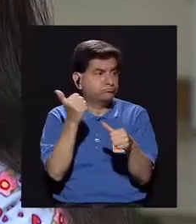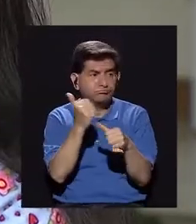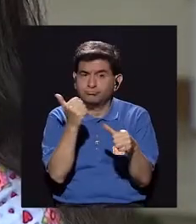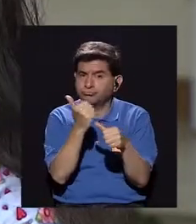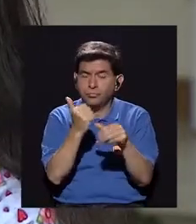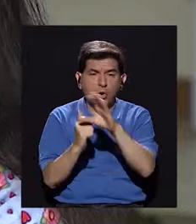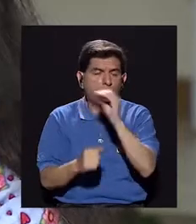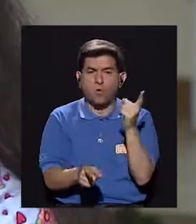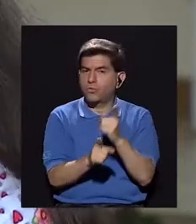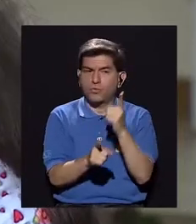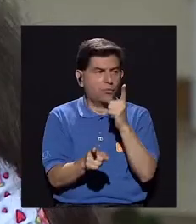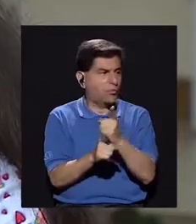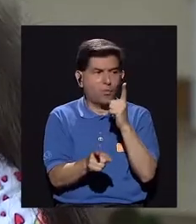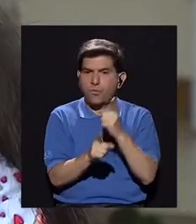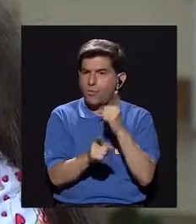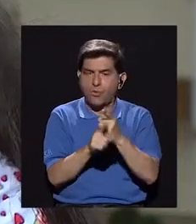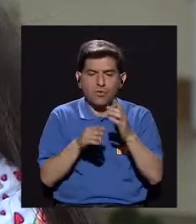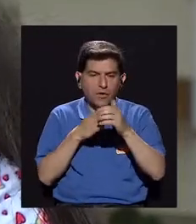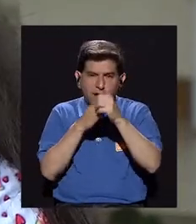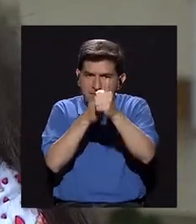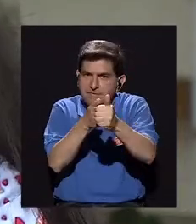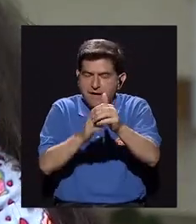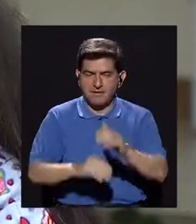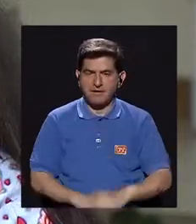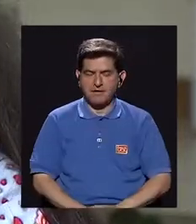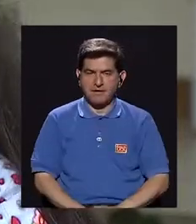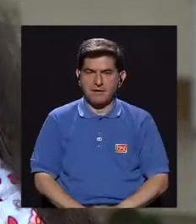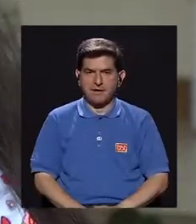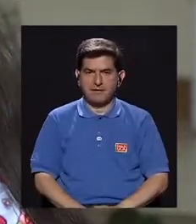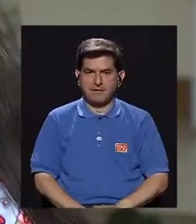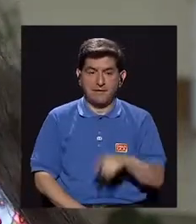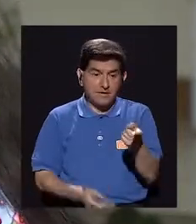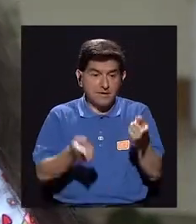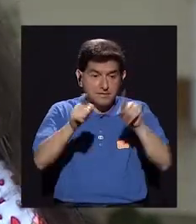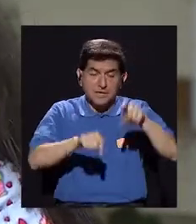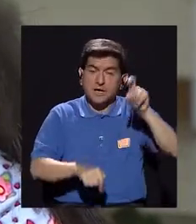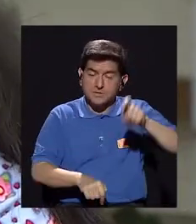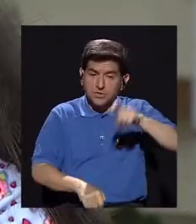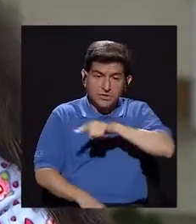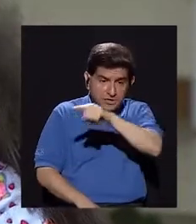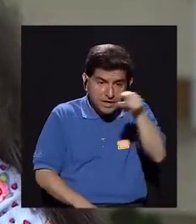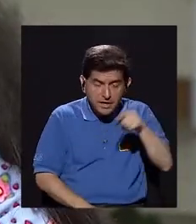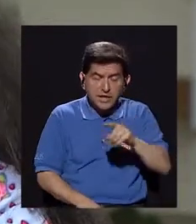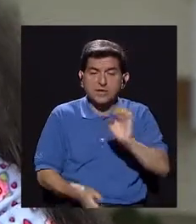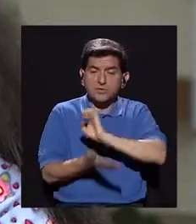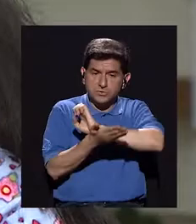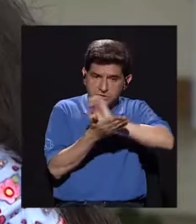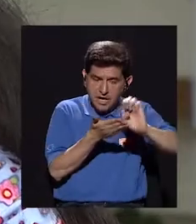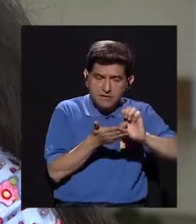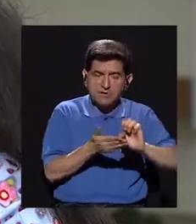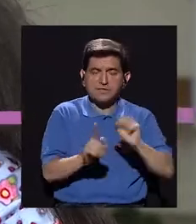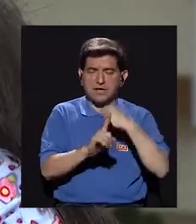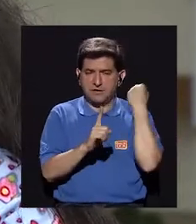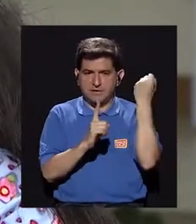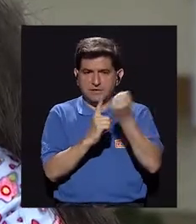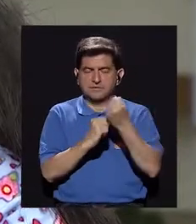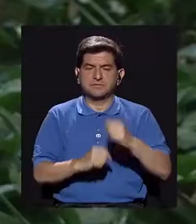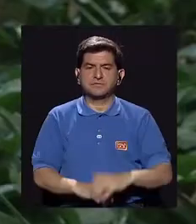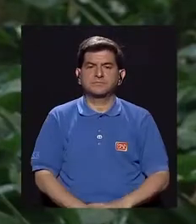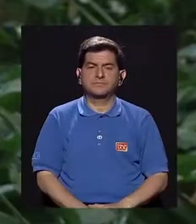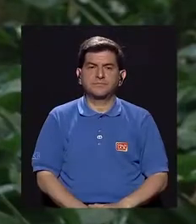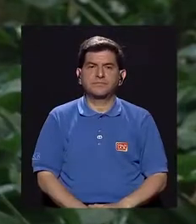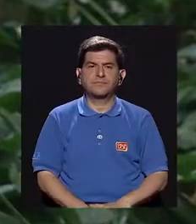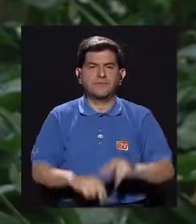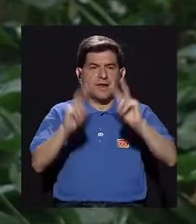asesoría o sin el adecuado guía, ¿verdad? Sin la adecuada guía que ellos necesitan para cómo prevenir estos temas.